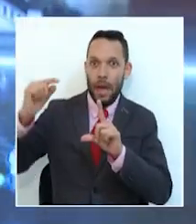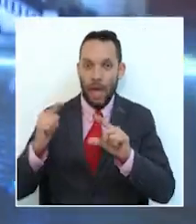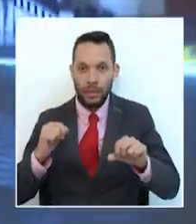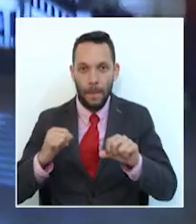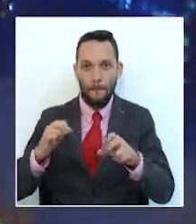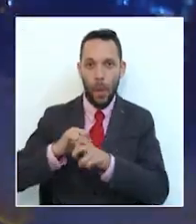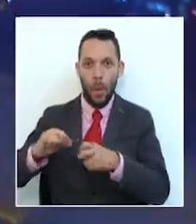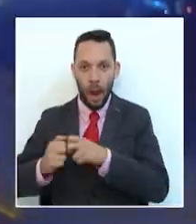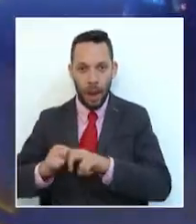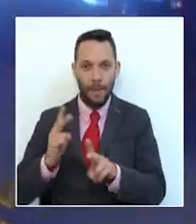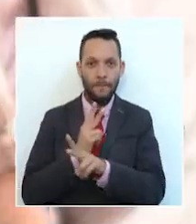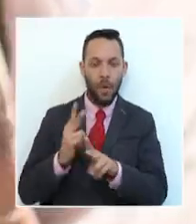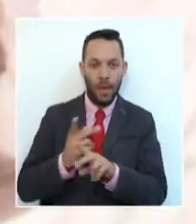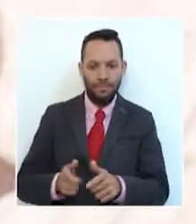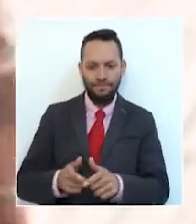la mujer.